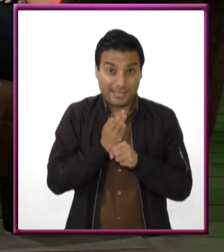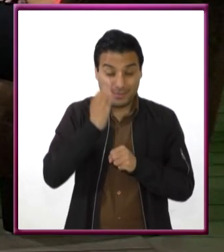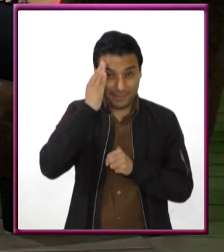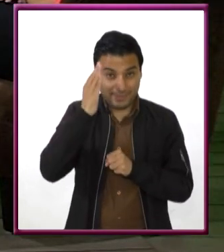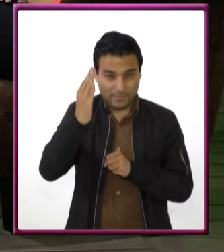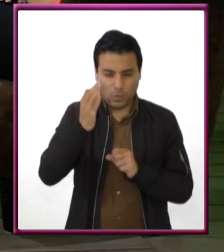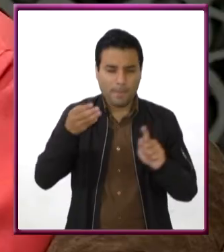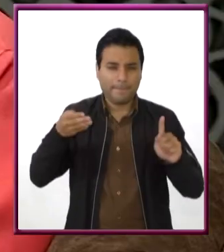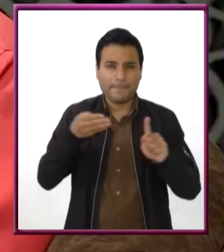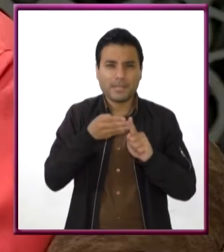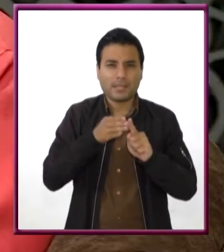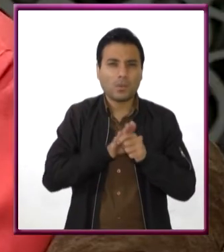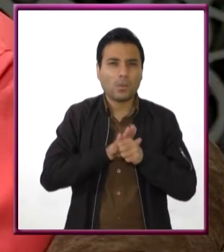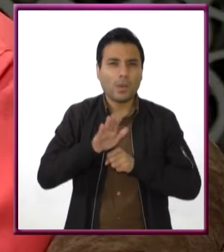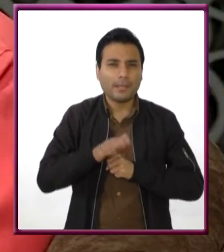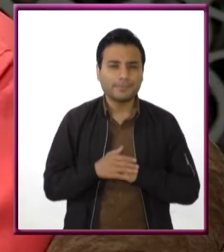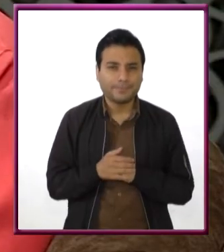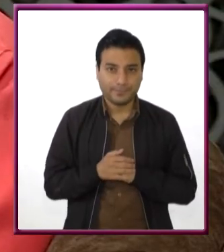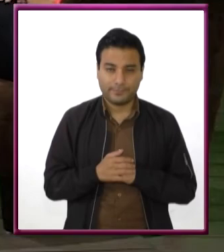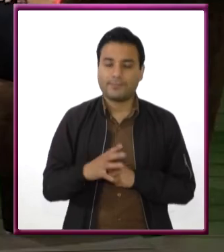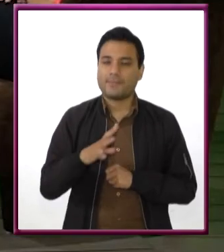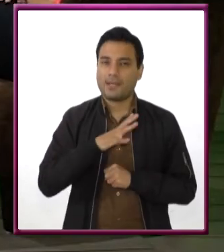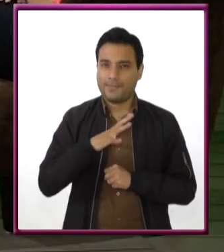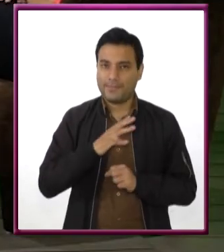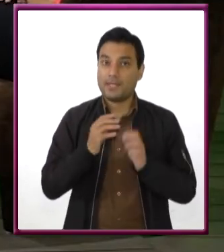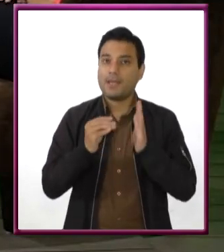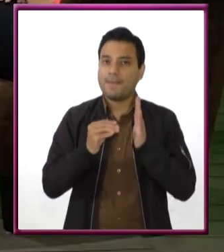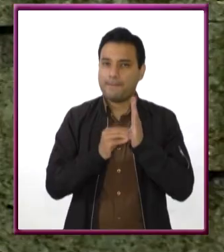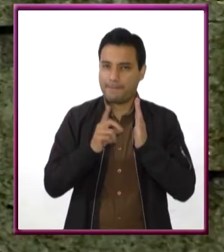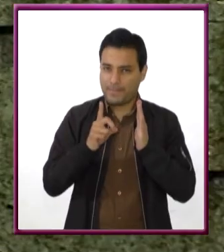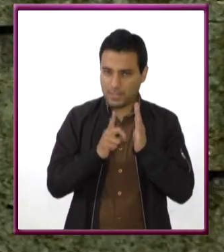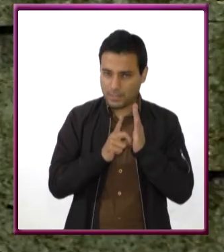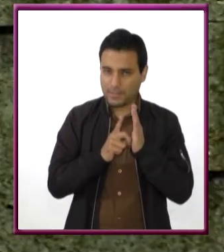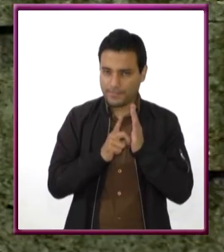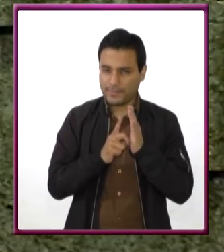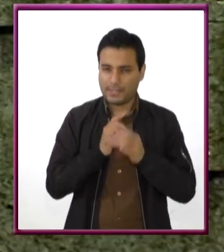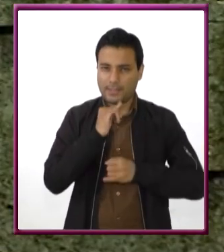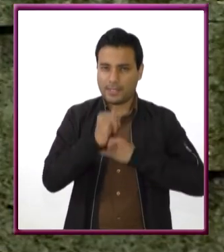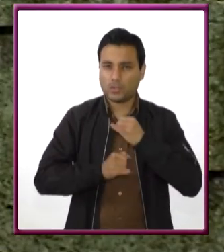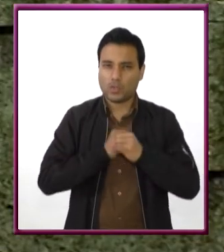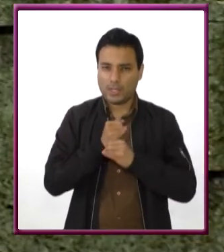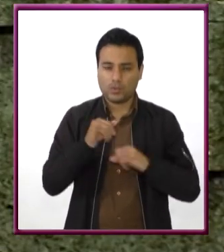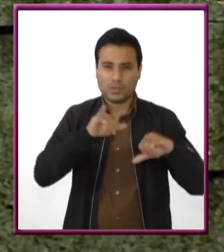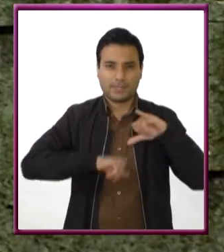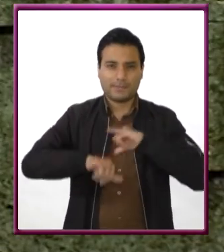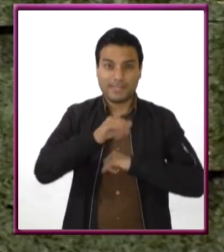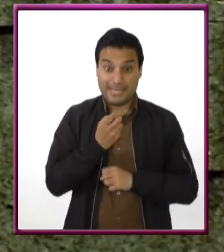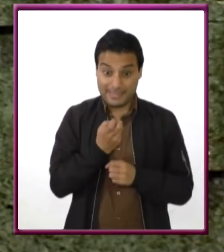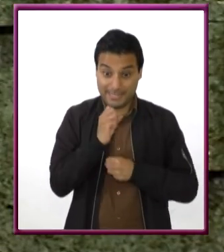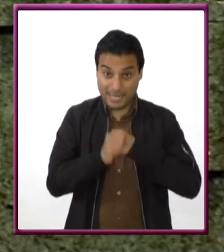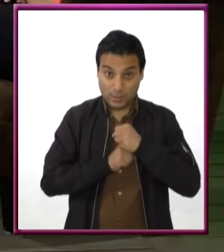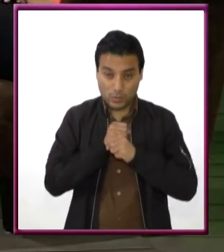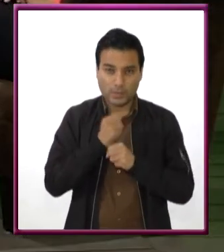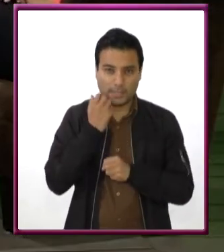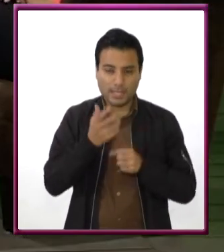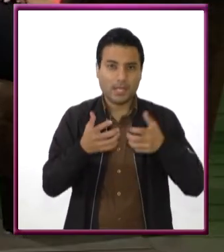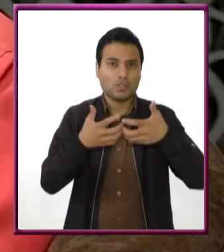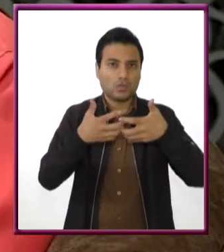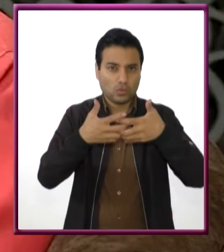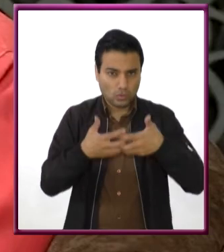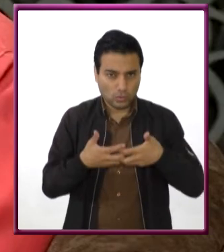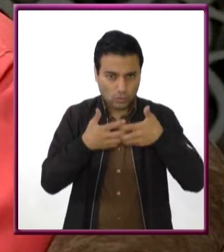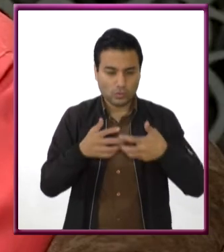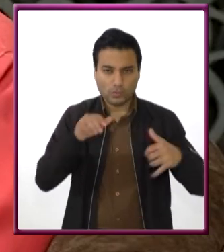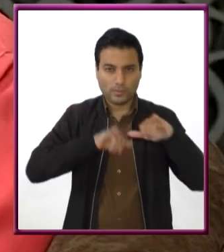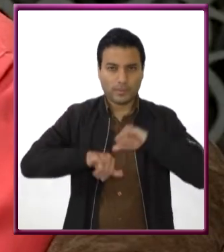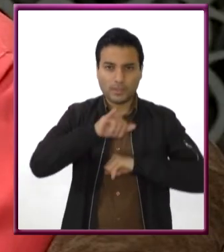metas de la Estrategia Internacional para la Gestión de Sustancias Químicas era lograr en este año la producción segura de las